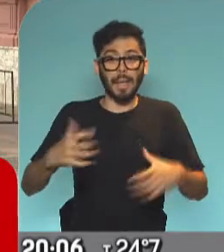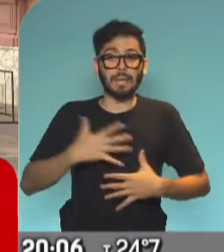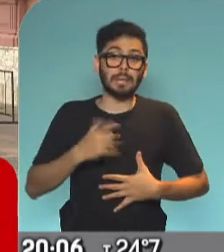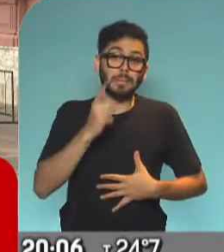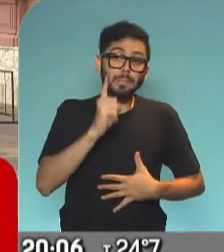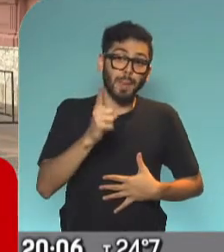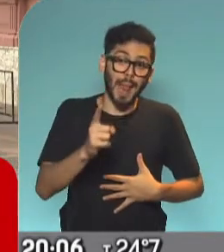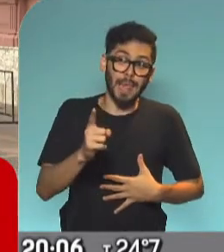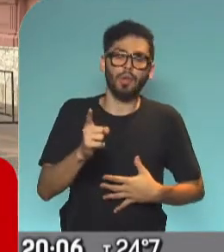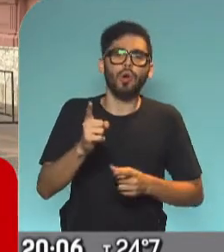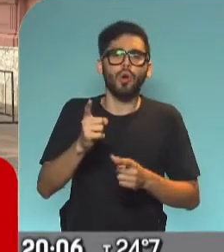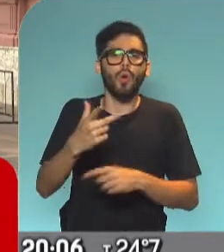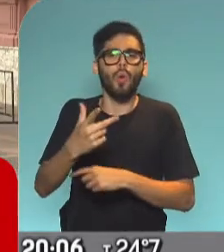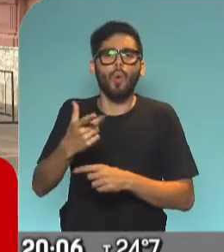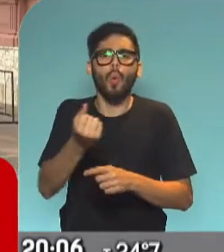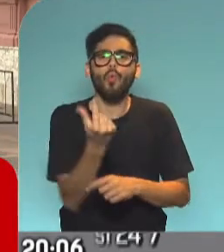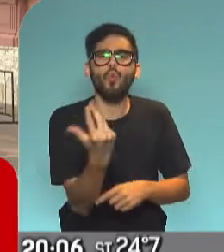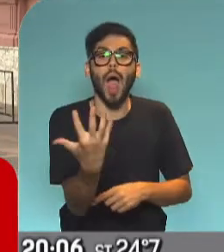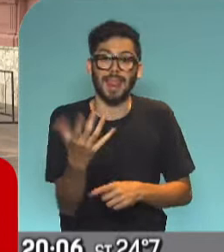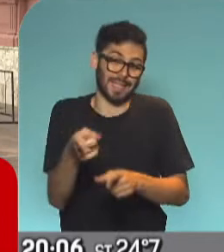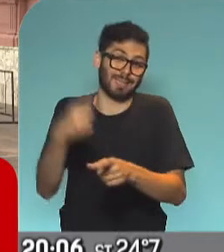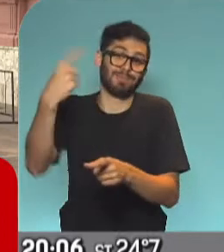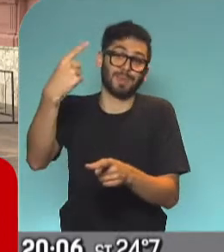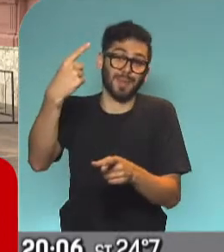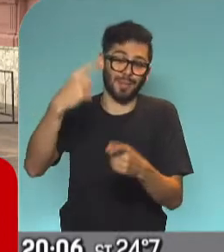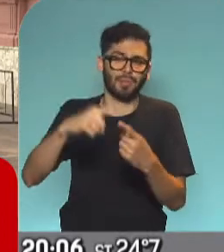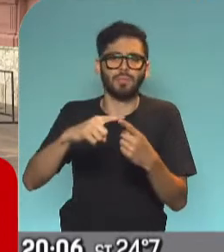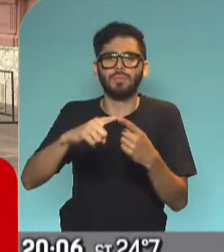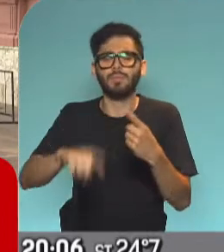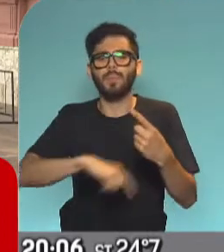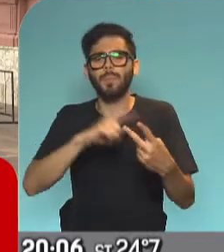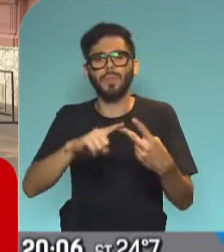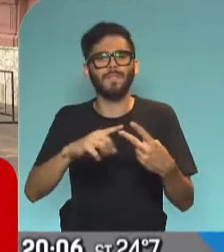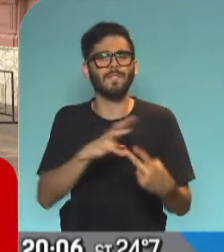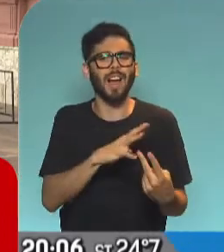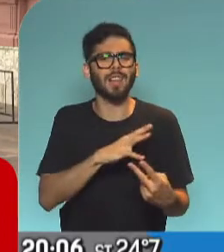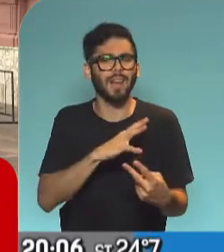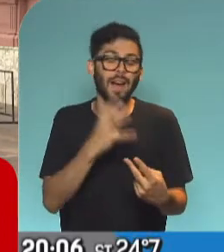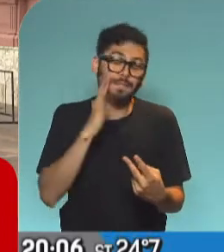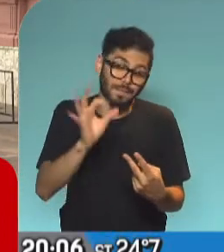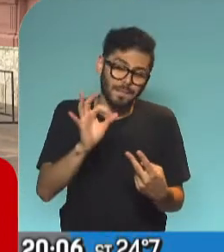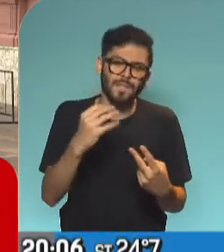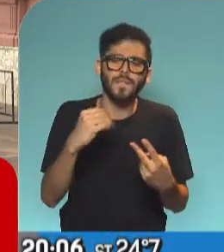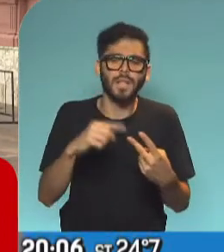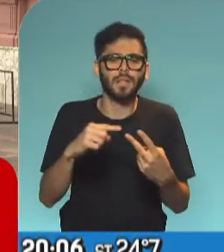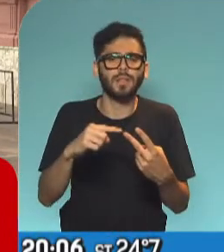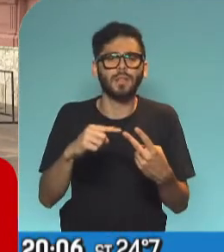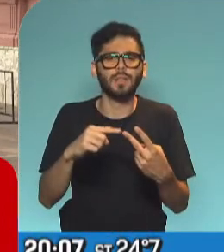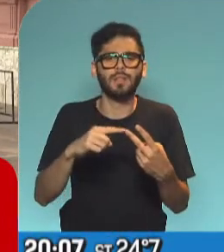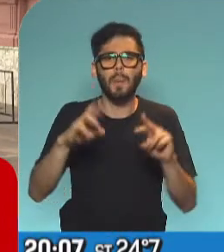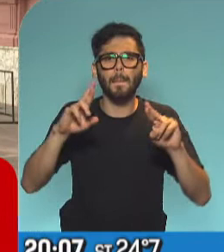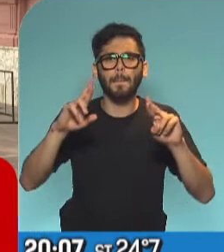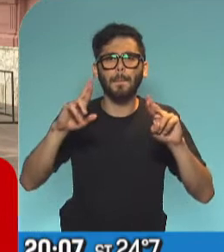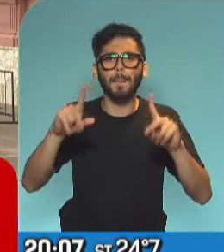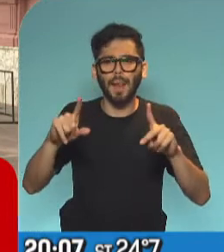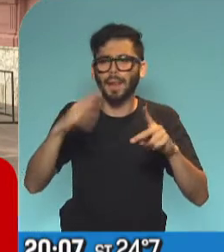por supuesto, la que tenga prioridad a la hora de la vacunación. Y lo que está faltando todavía es cómo se va congeniando este plan, si querés,